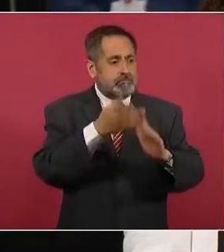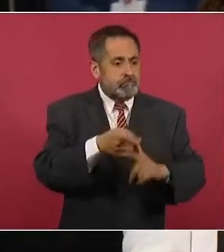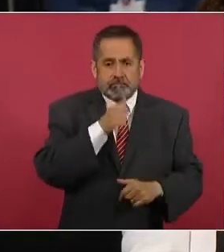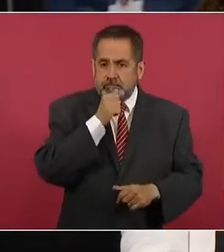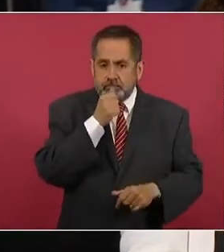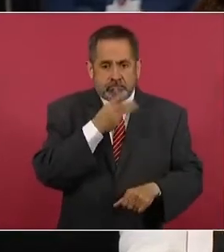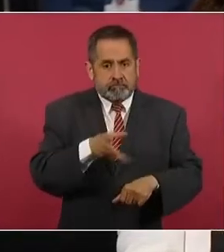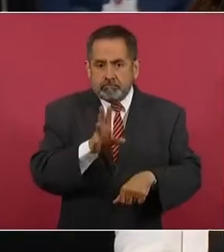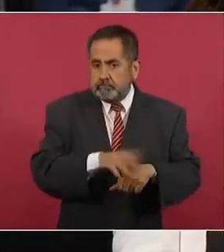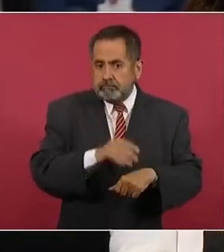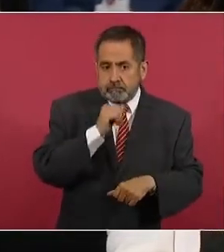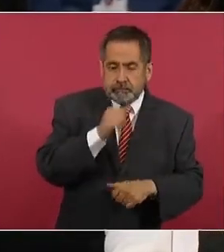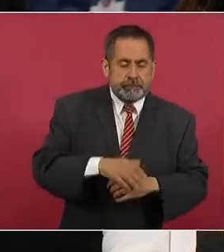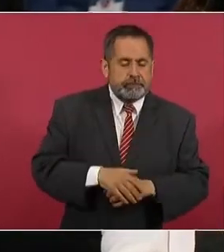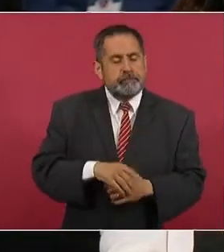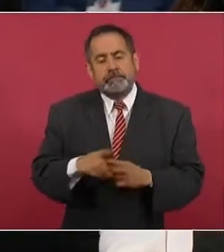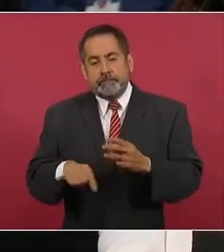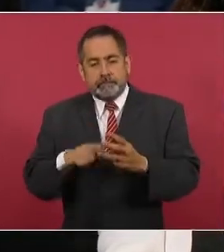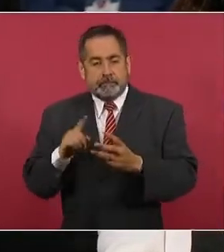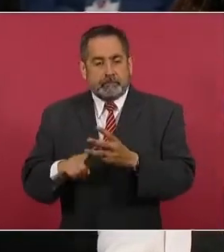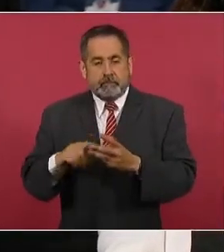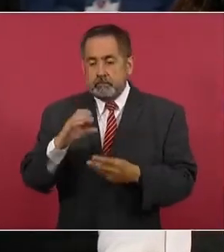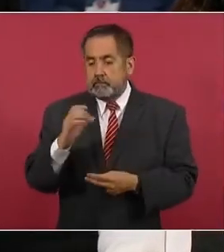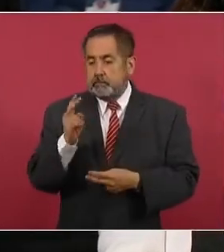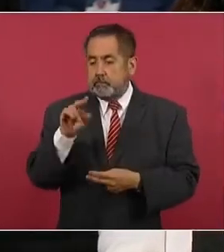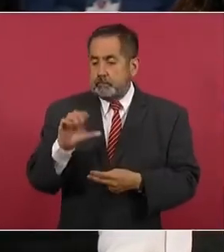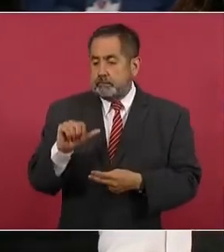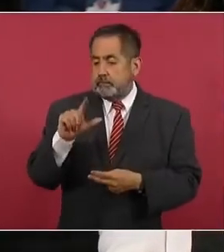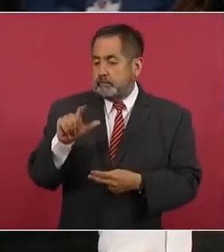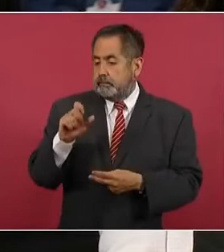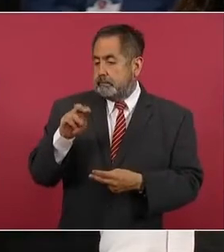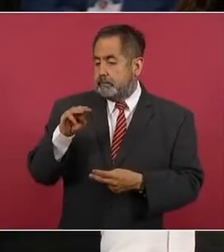Por parte del organismo Cuenca Lerma Santiago Pacífico,